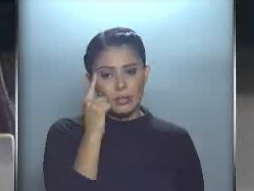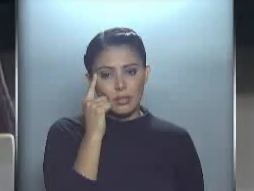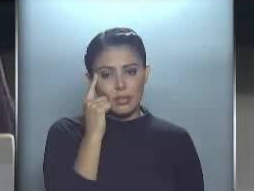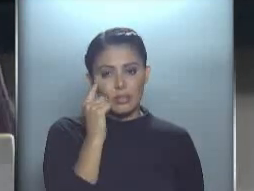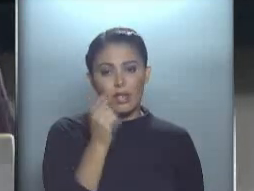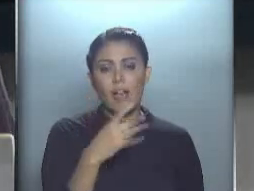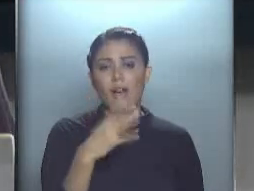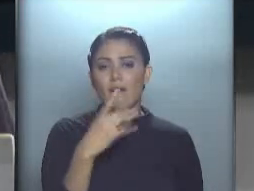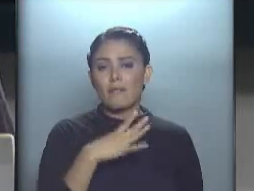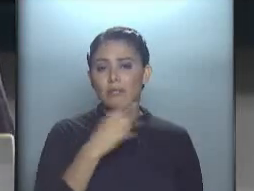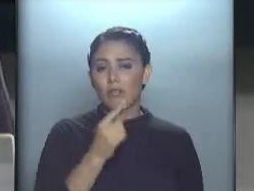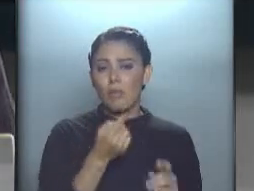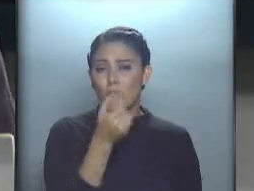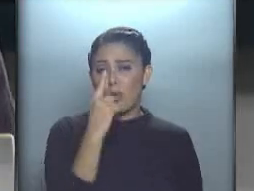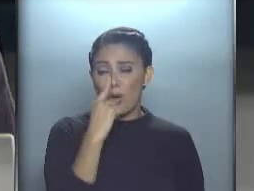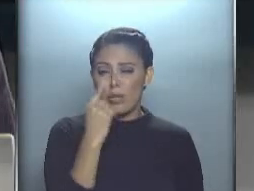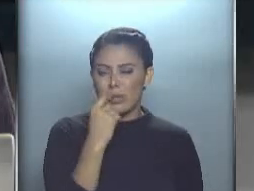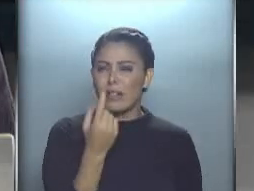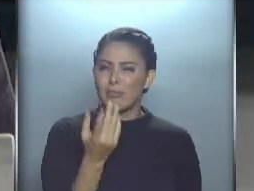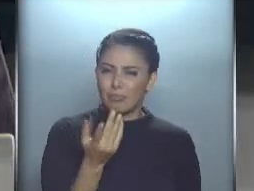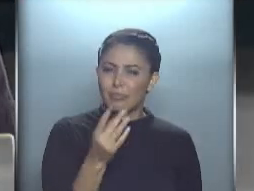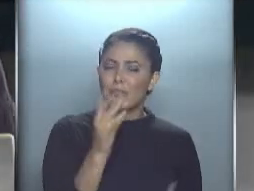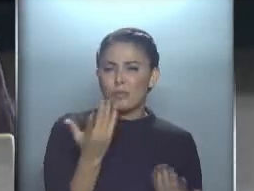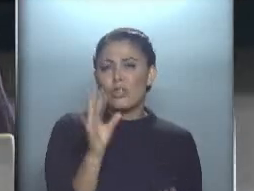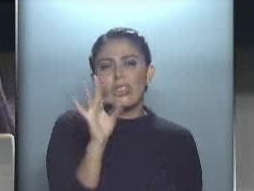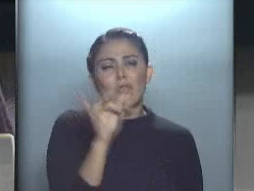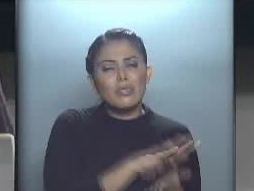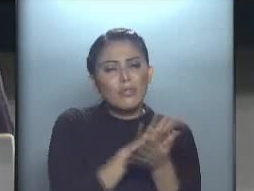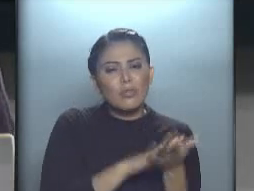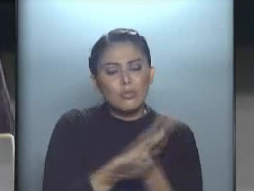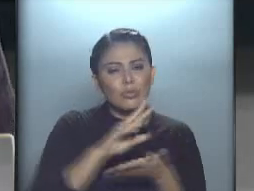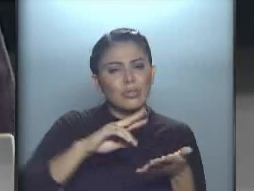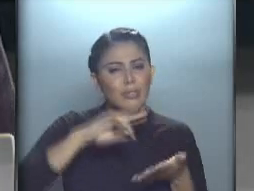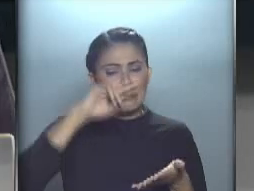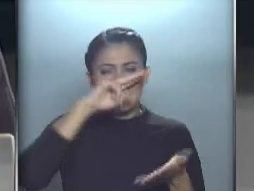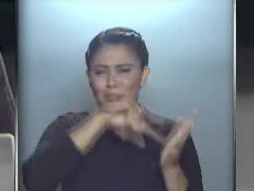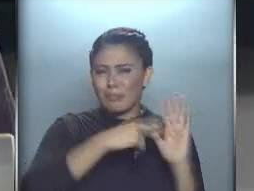en estos pocos días sí. Es difícil resolver una situación que es bastante caótica.